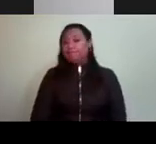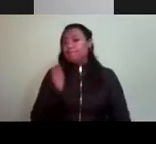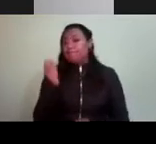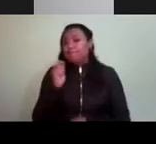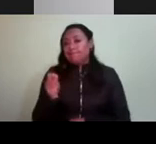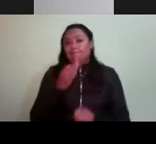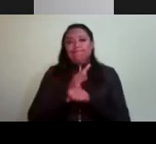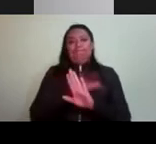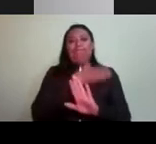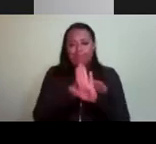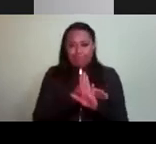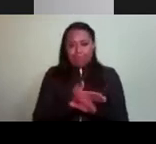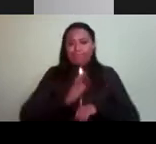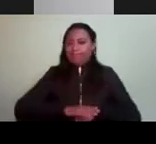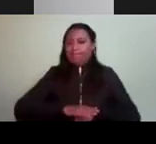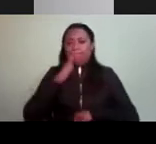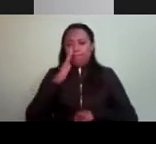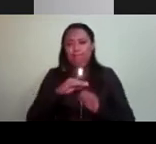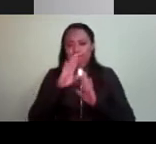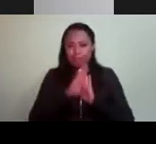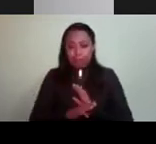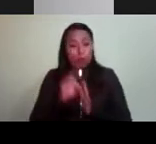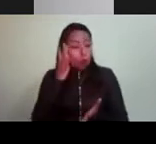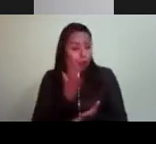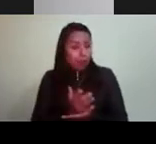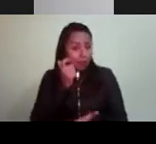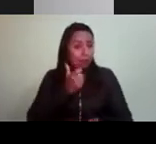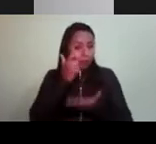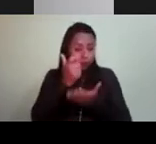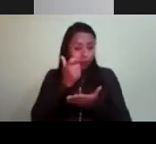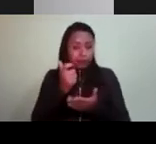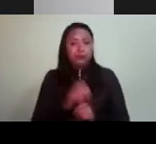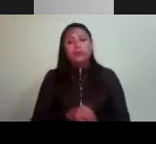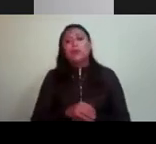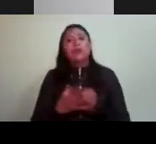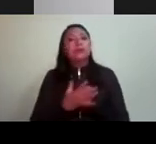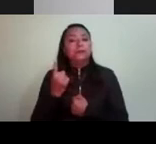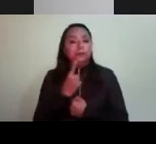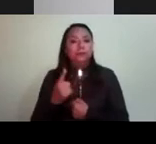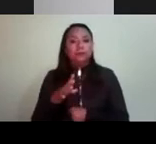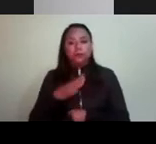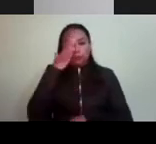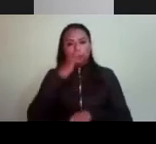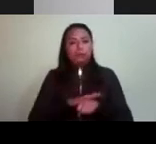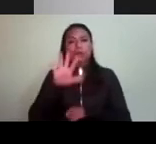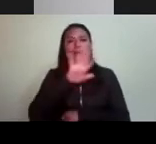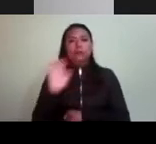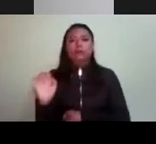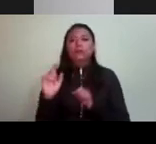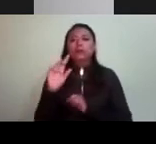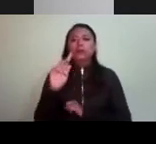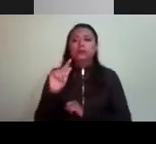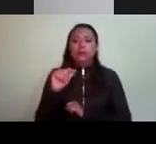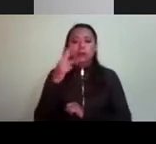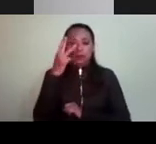que la reducción observada tan solo en el techo presupuestal. Al considerar los 573.8 millones